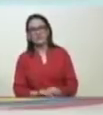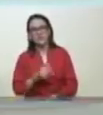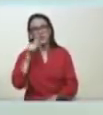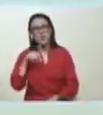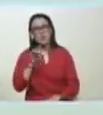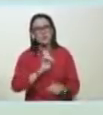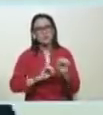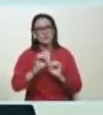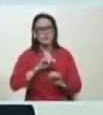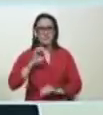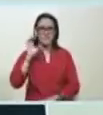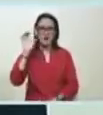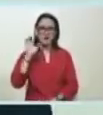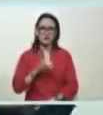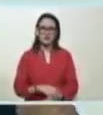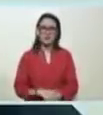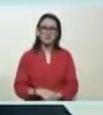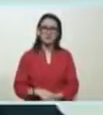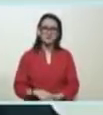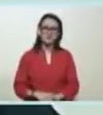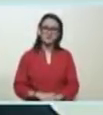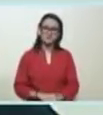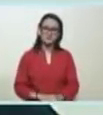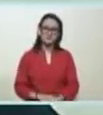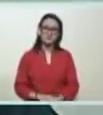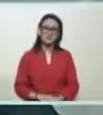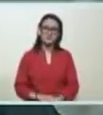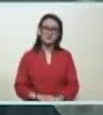pueblo defendió su patria poniendo el pecho.